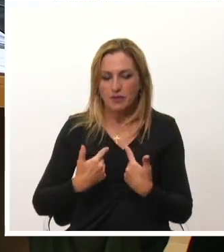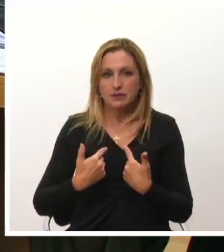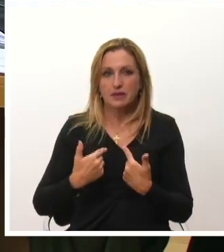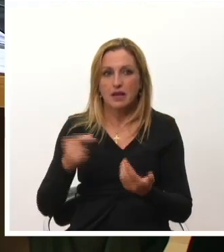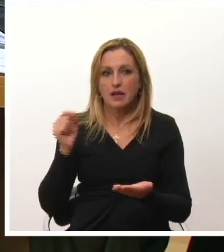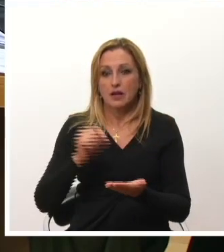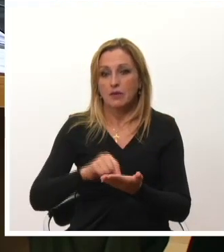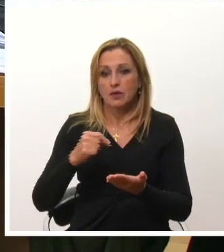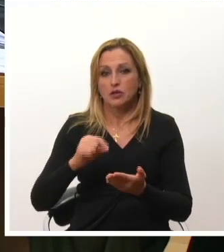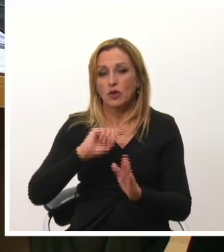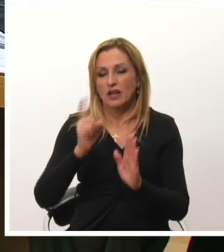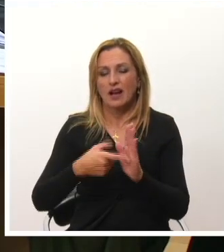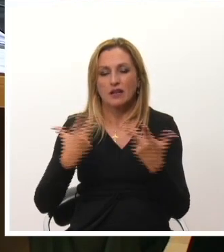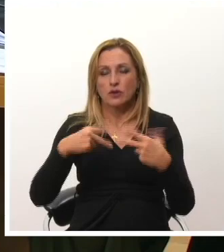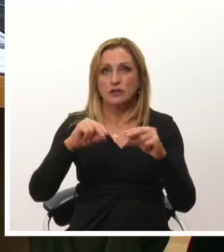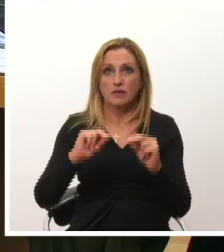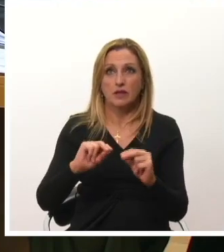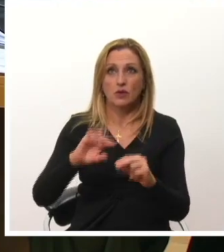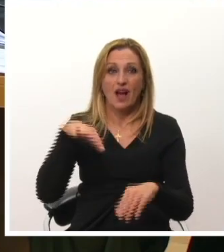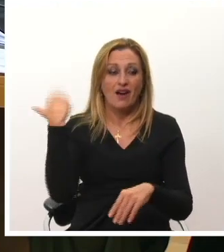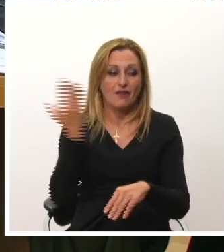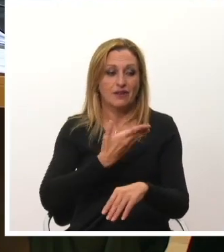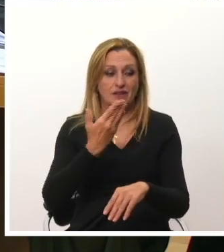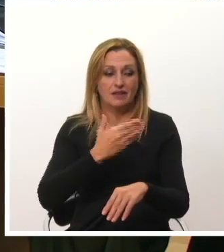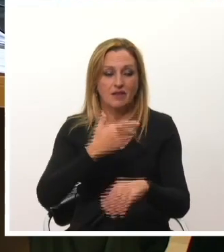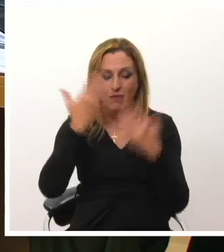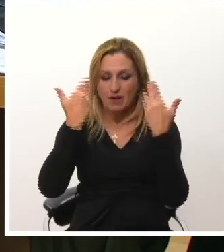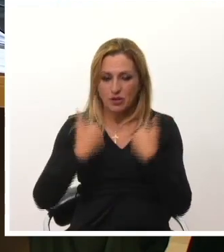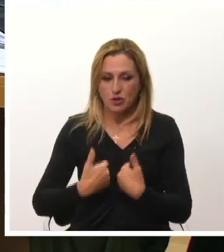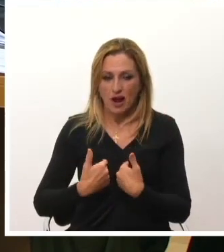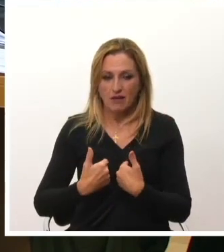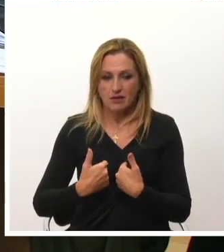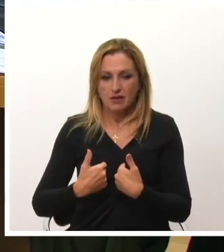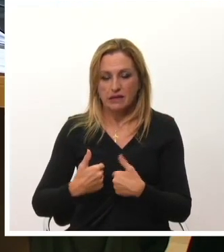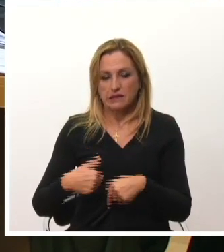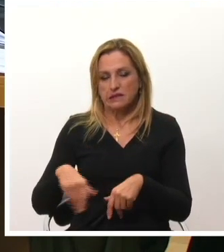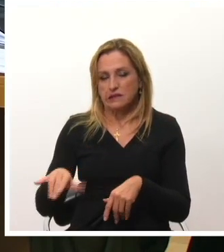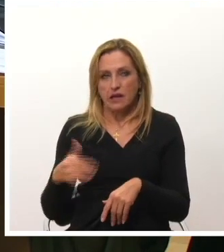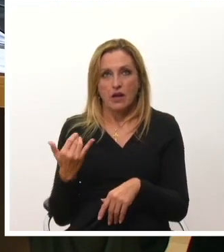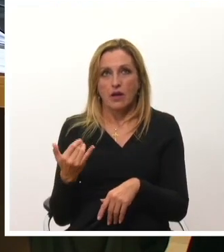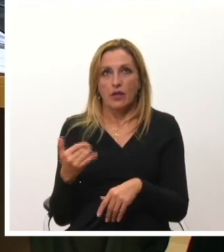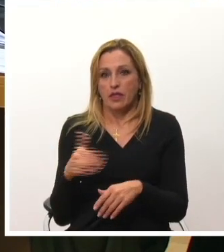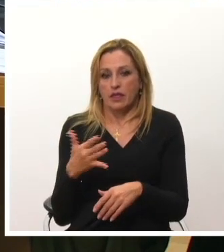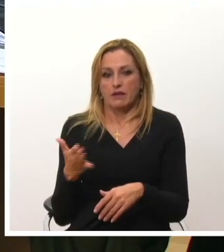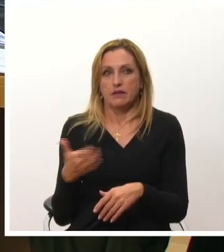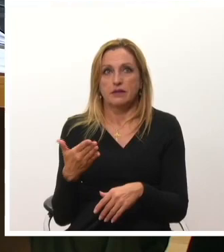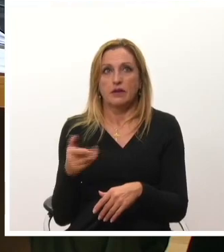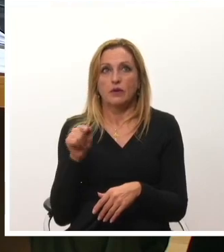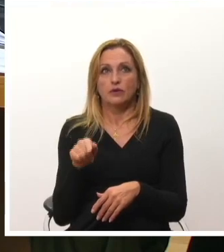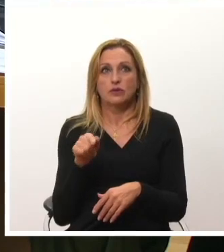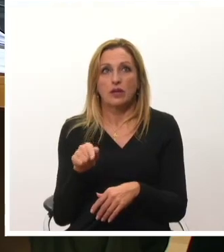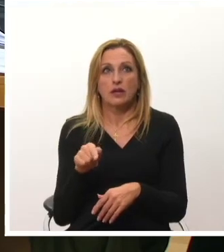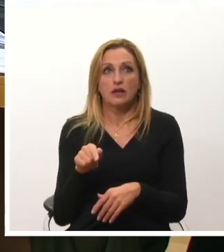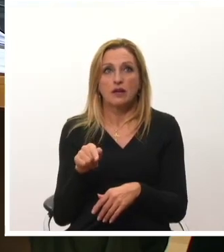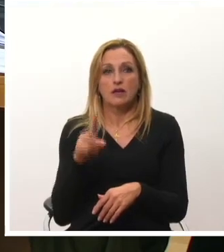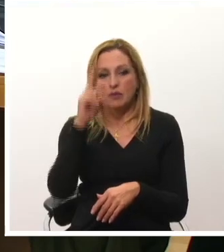esta legislatura y además hace un ataque personal a la señora mani verdaderamente ridículo usted usted si tiene preocupar que es interino usted